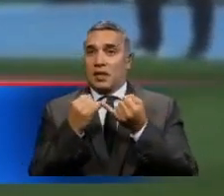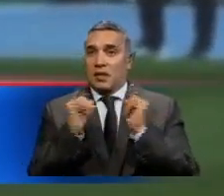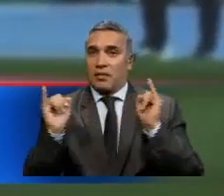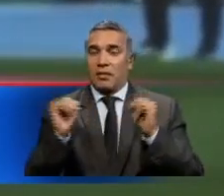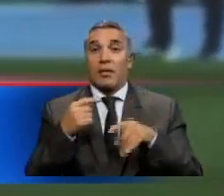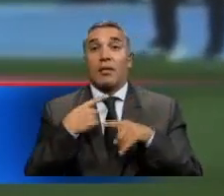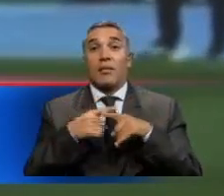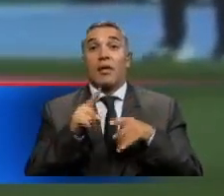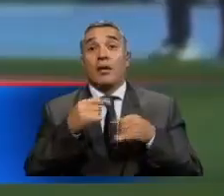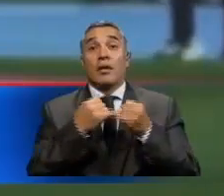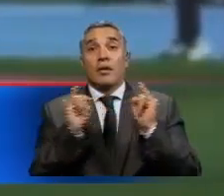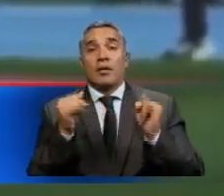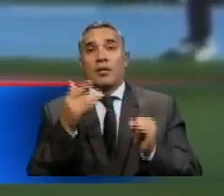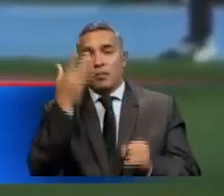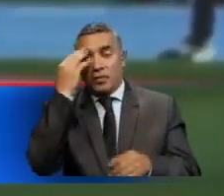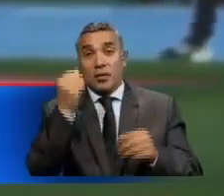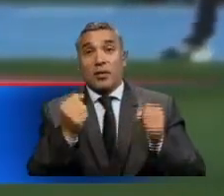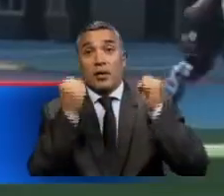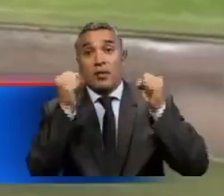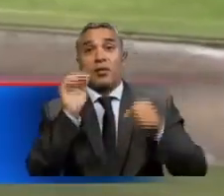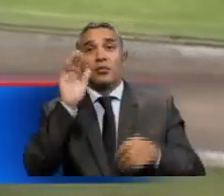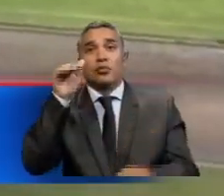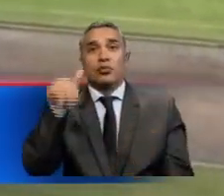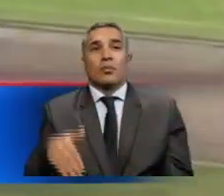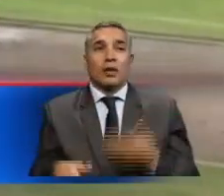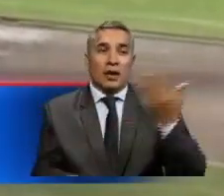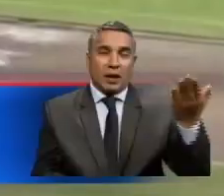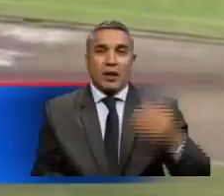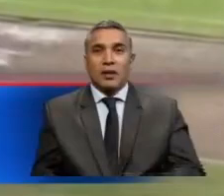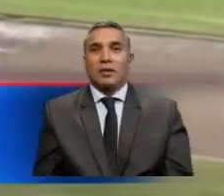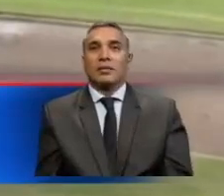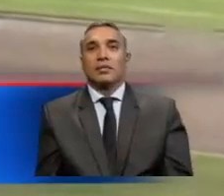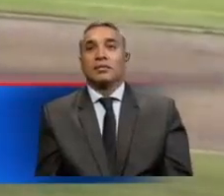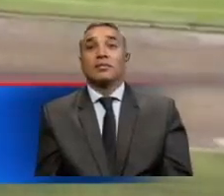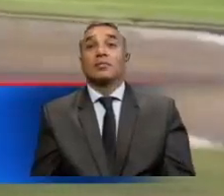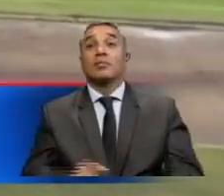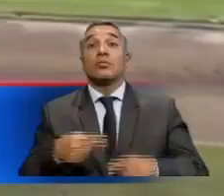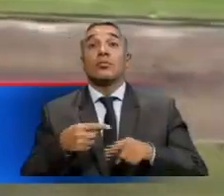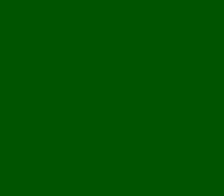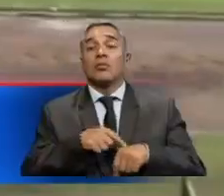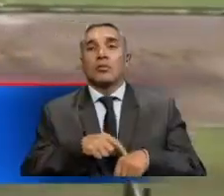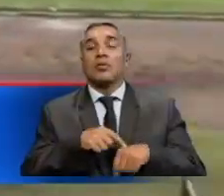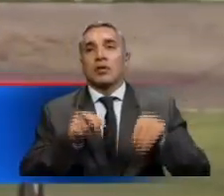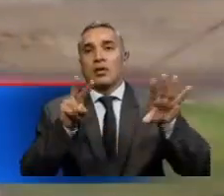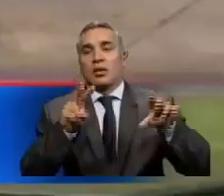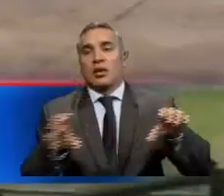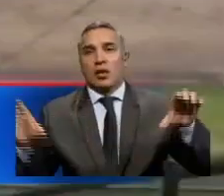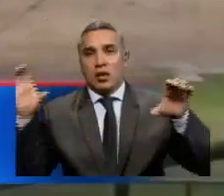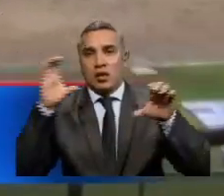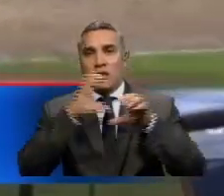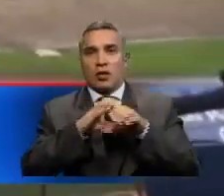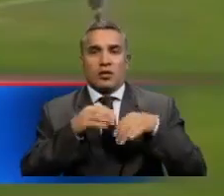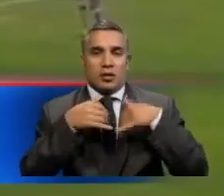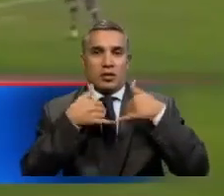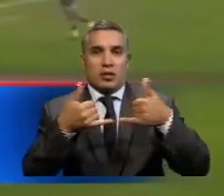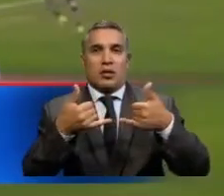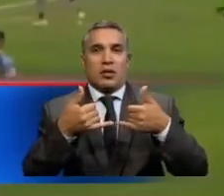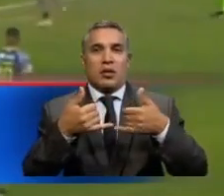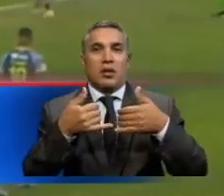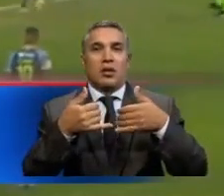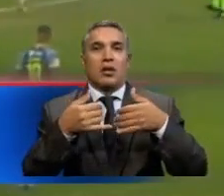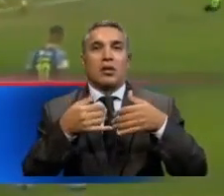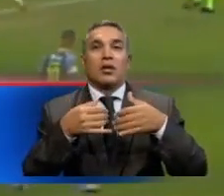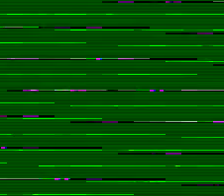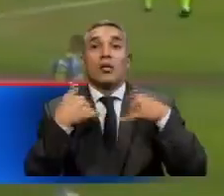pero los Rayados por ser campeones de Sudamericana la jornada arranca las 19 horas en el estadio Alejandro Serrano Aguilar y con el juego